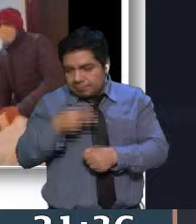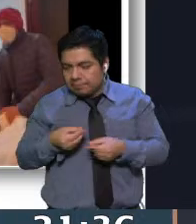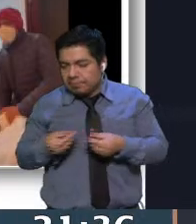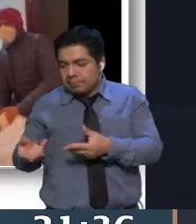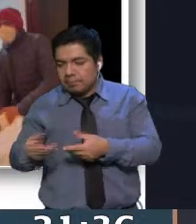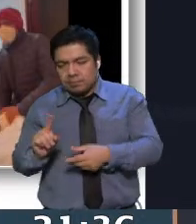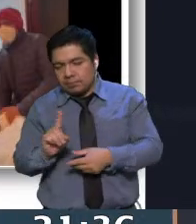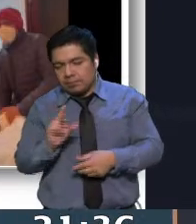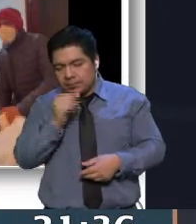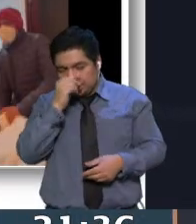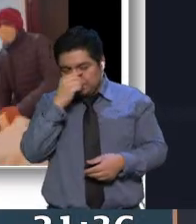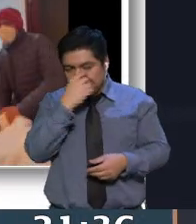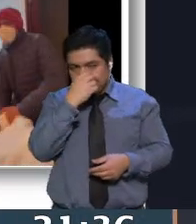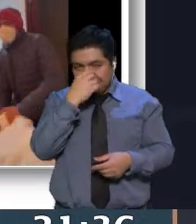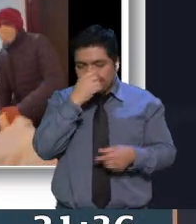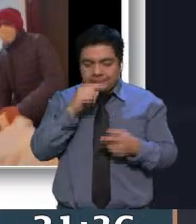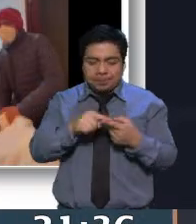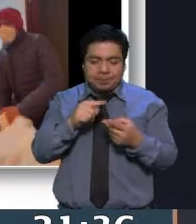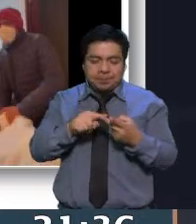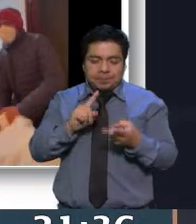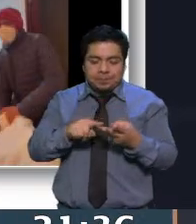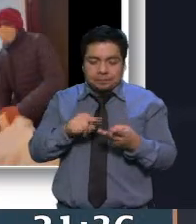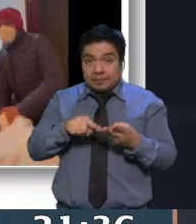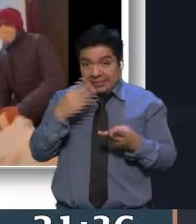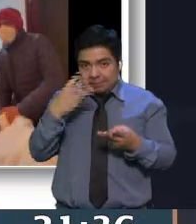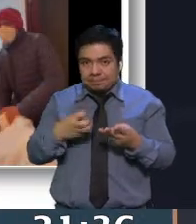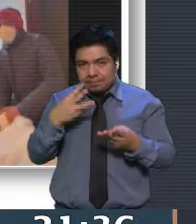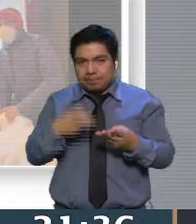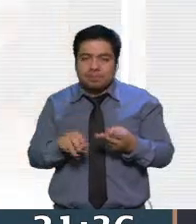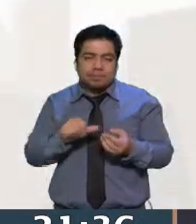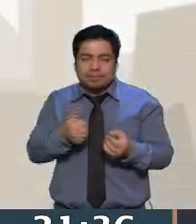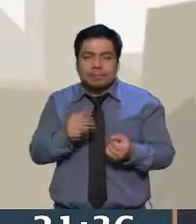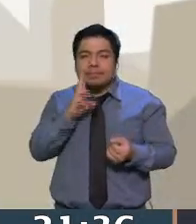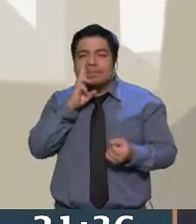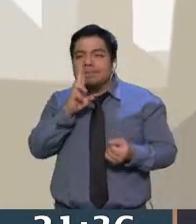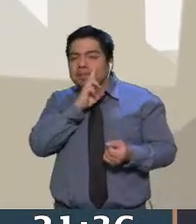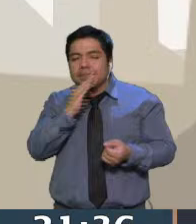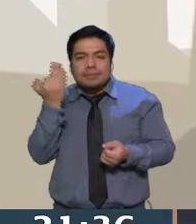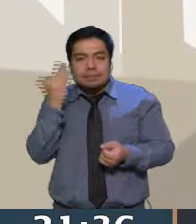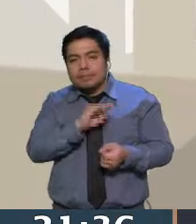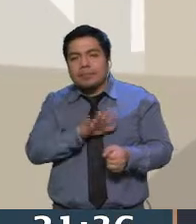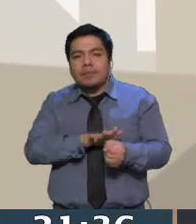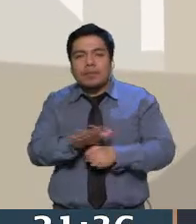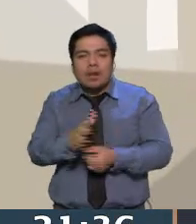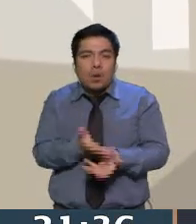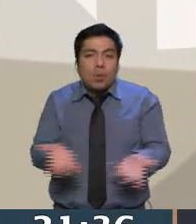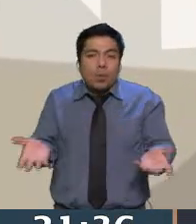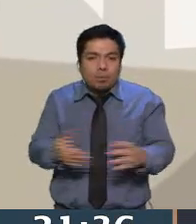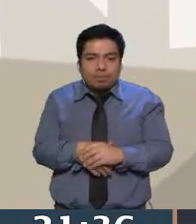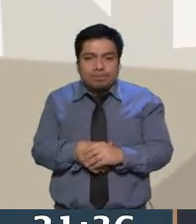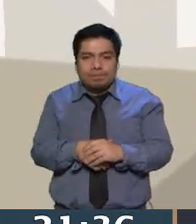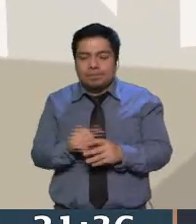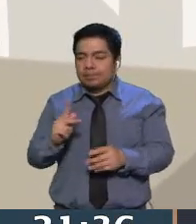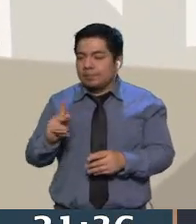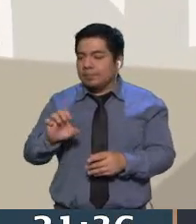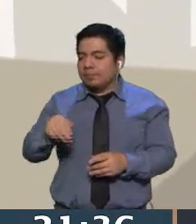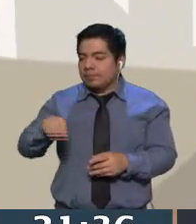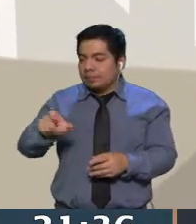México. Y por último, otra noticia falsa que estuvo circulando fue que